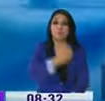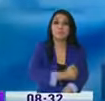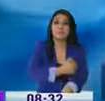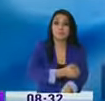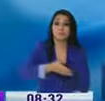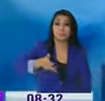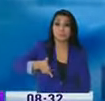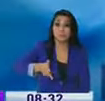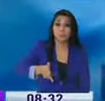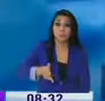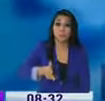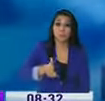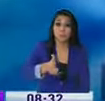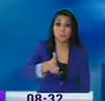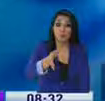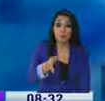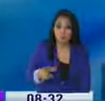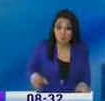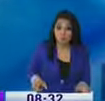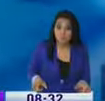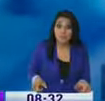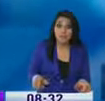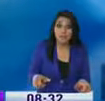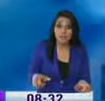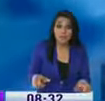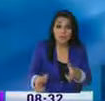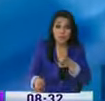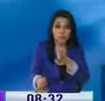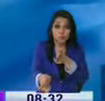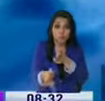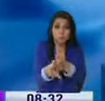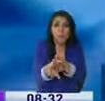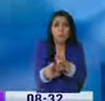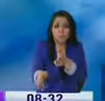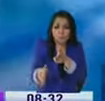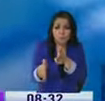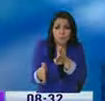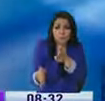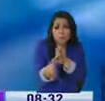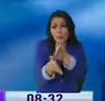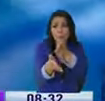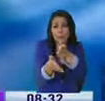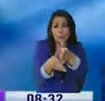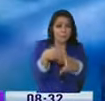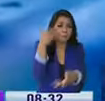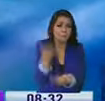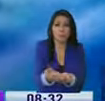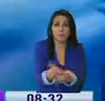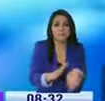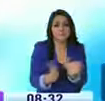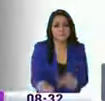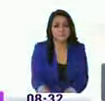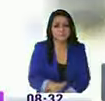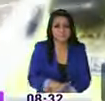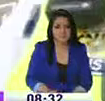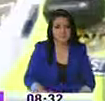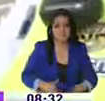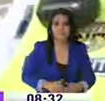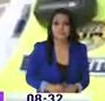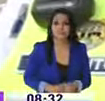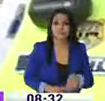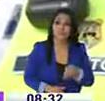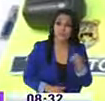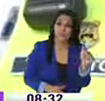En su recorrido, estrella contra el bordillo, se proyecta y su finalización es que fallece en la escena del accidente. No hubo